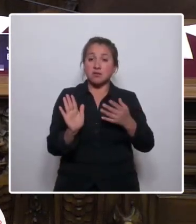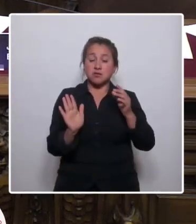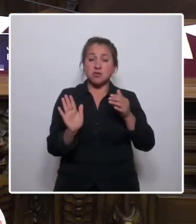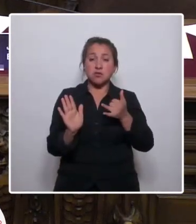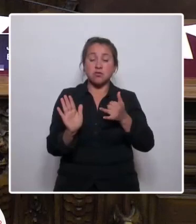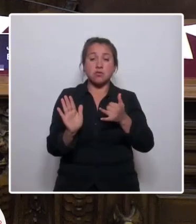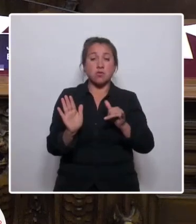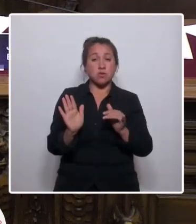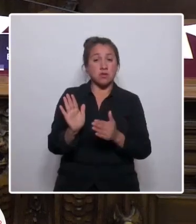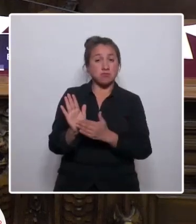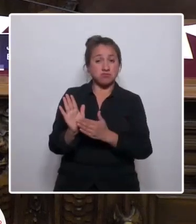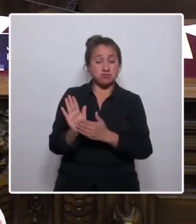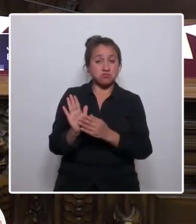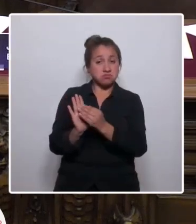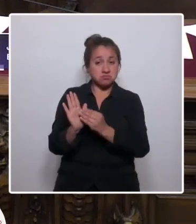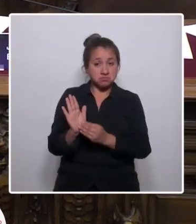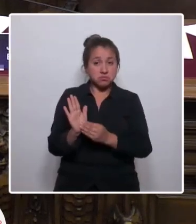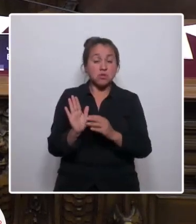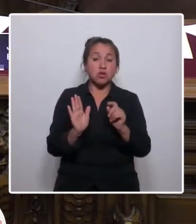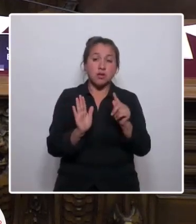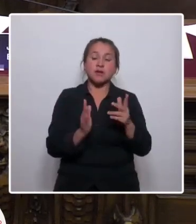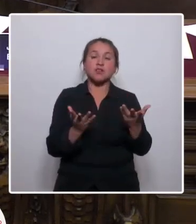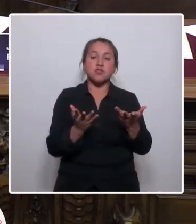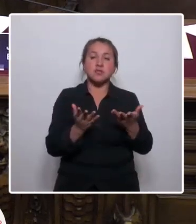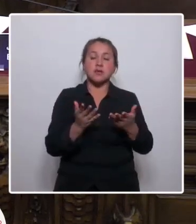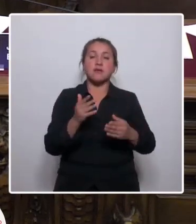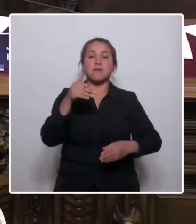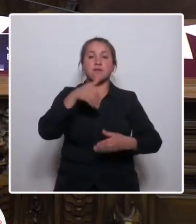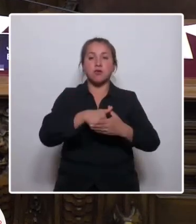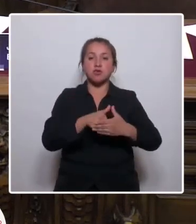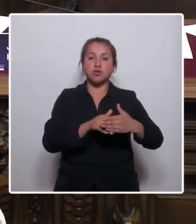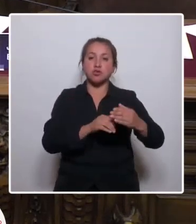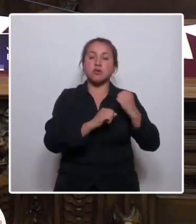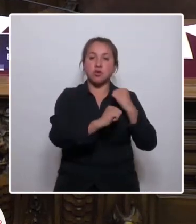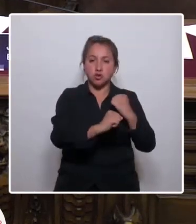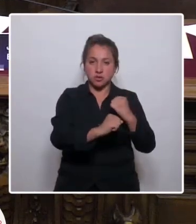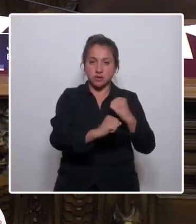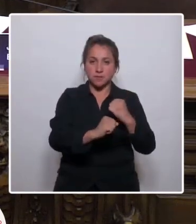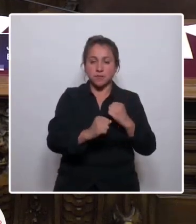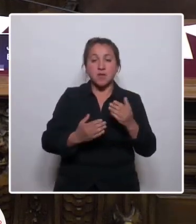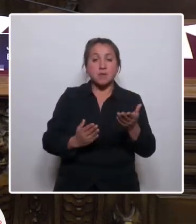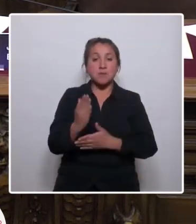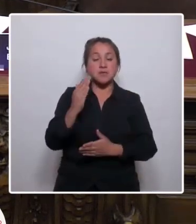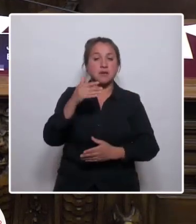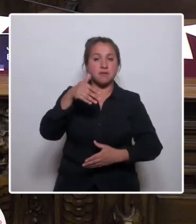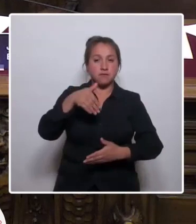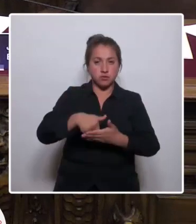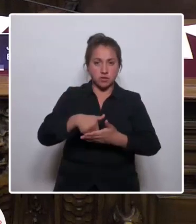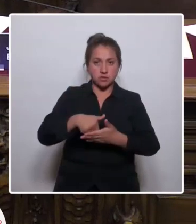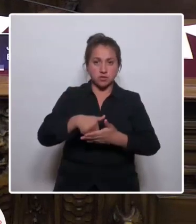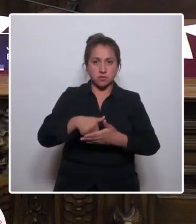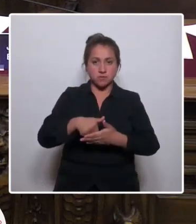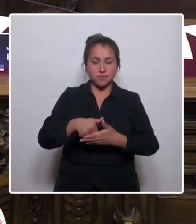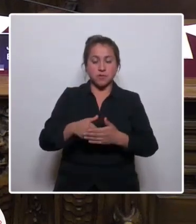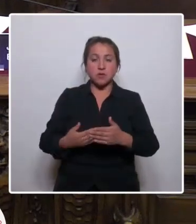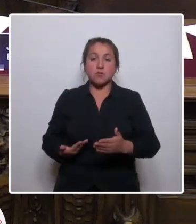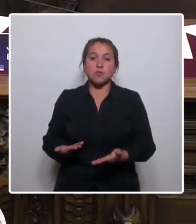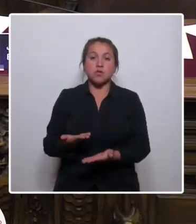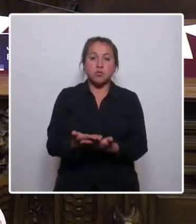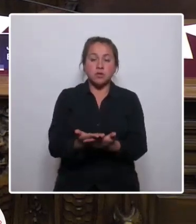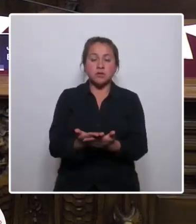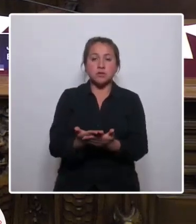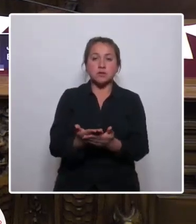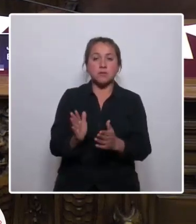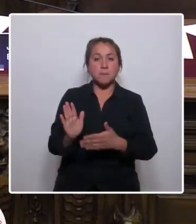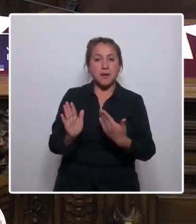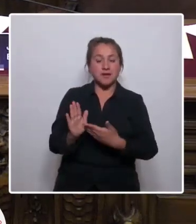propuesta, manifiestan su voto negativo. Se abre entonces la votación de la propuesta contenida en